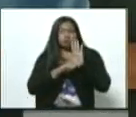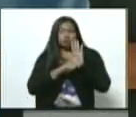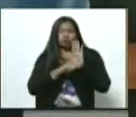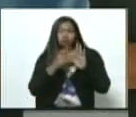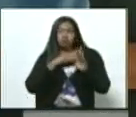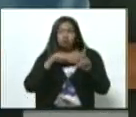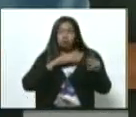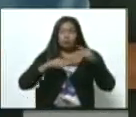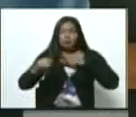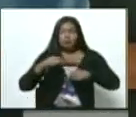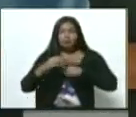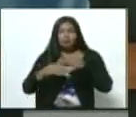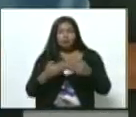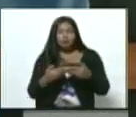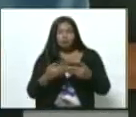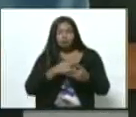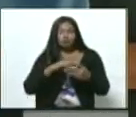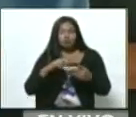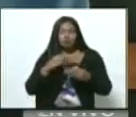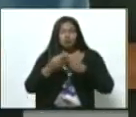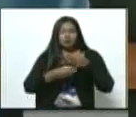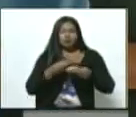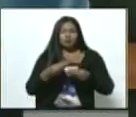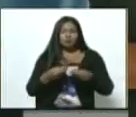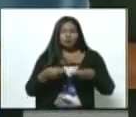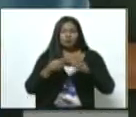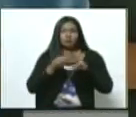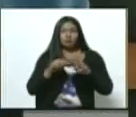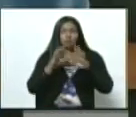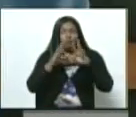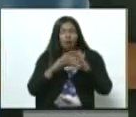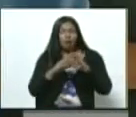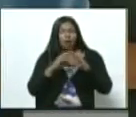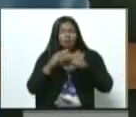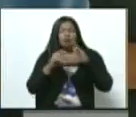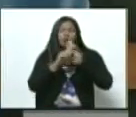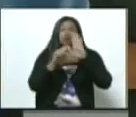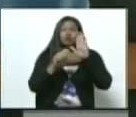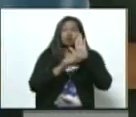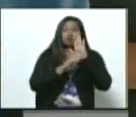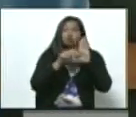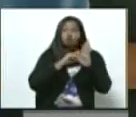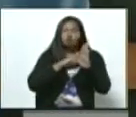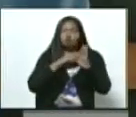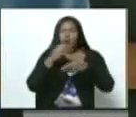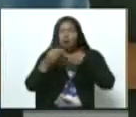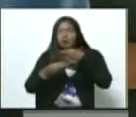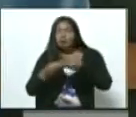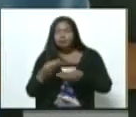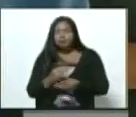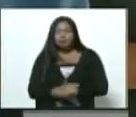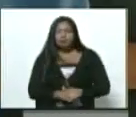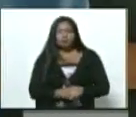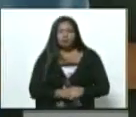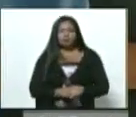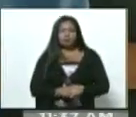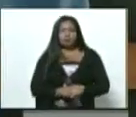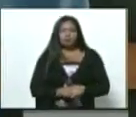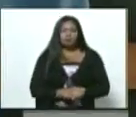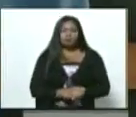mandato constituyente de hacer valer la letra de la Constitución para, en casos